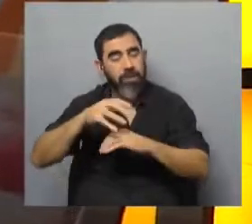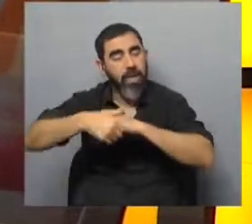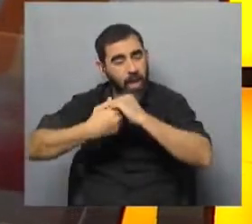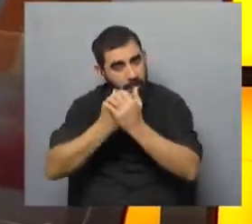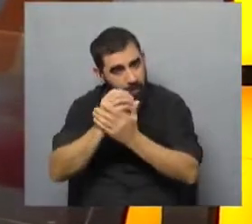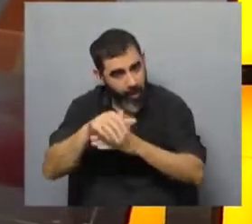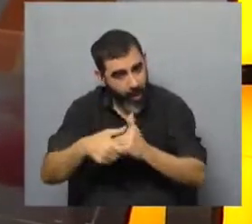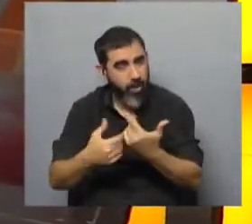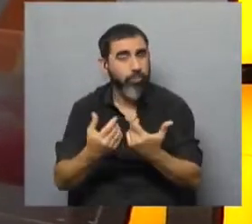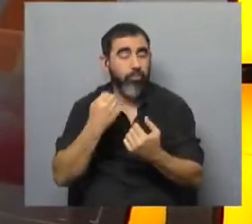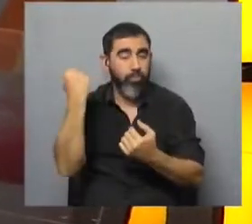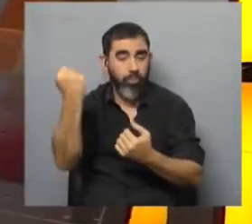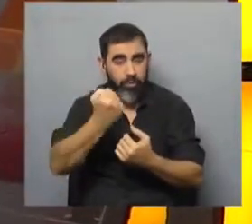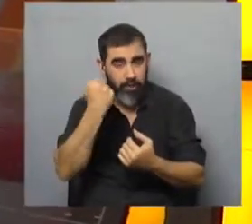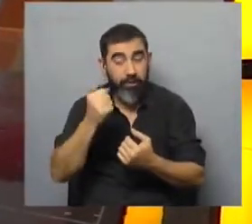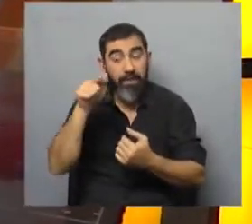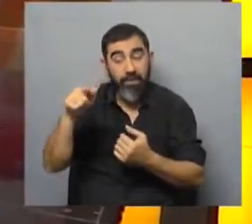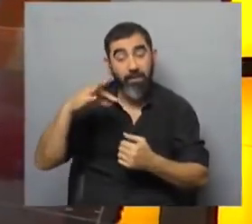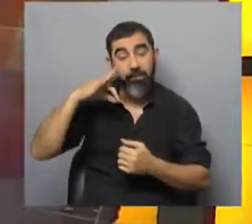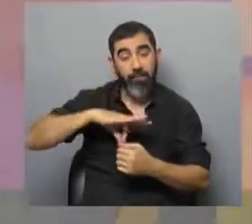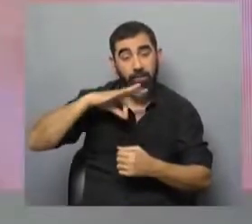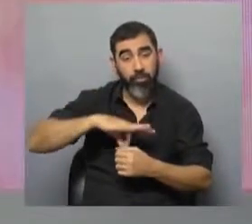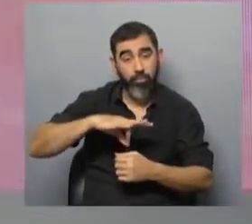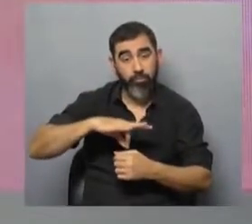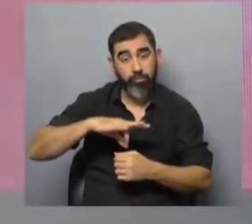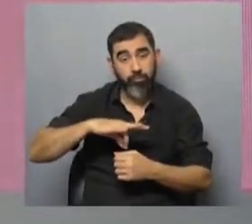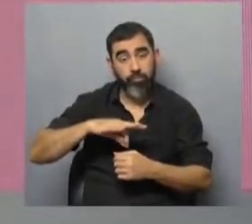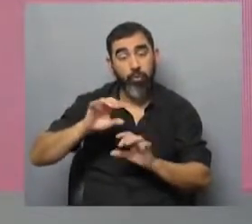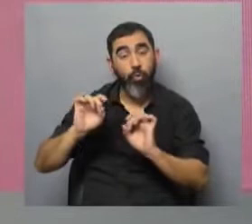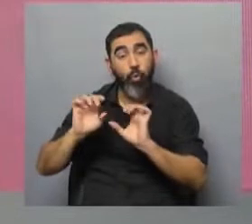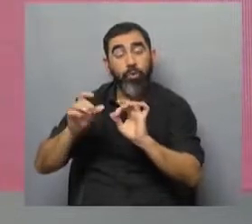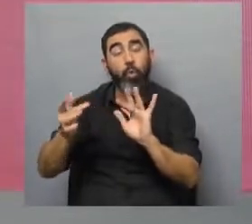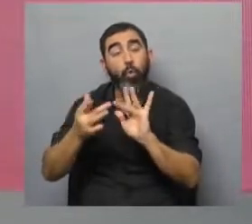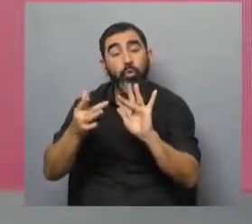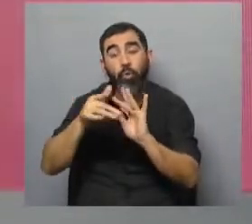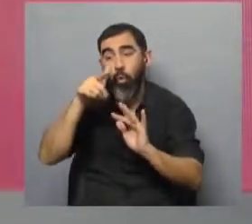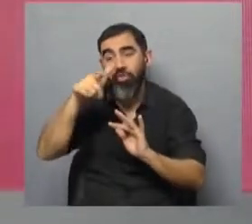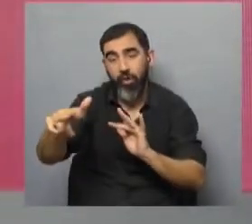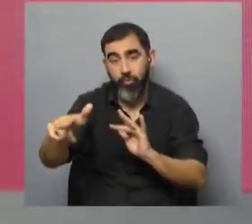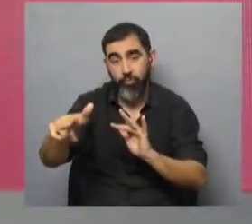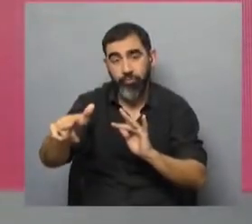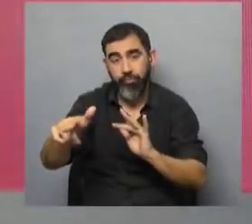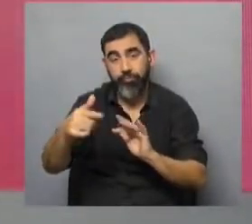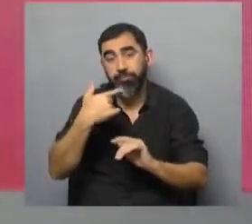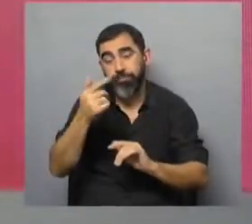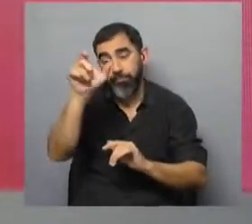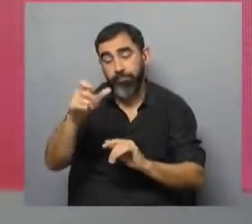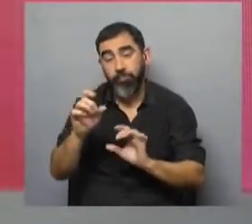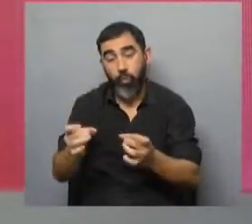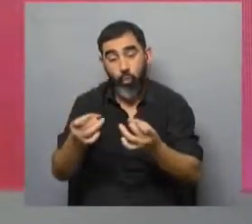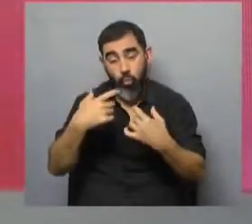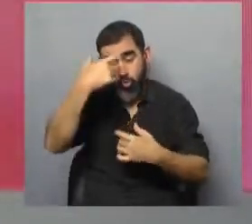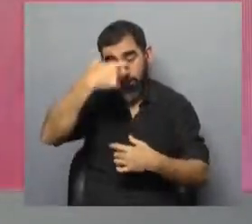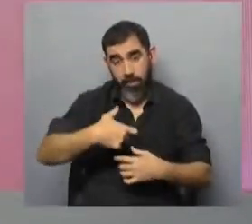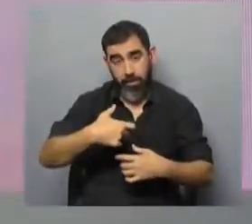manos. Este virus tiene una transmisión por contacto directo, por lo cual si una persona está infectada y tiene